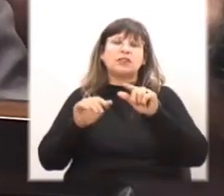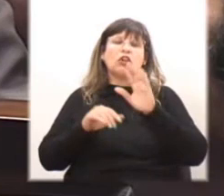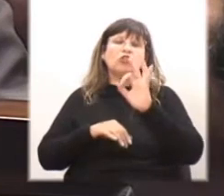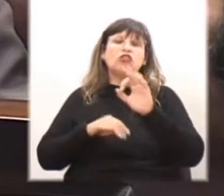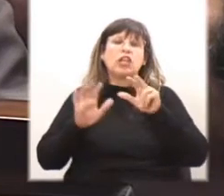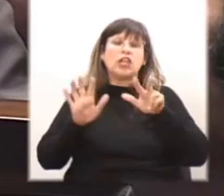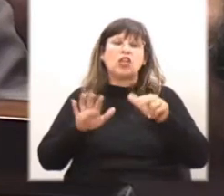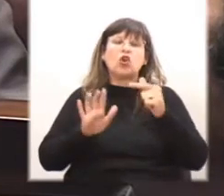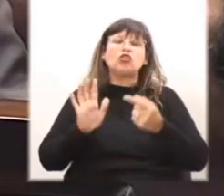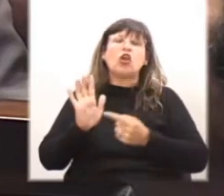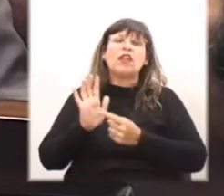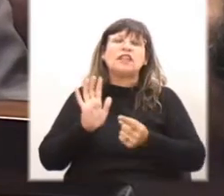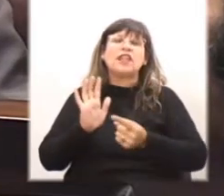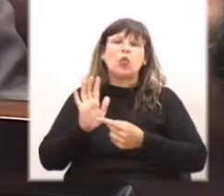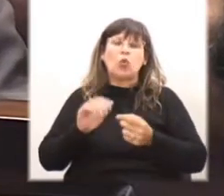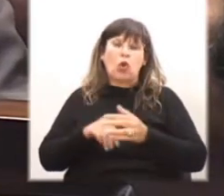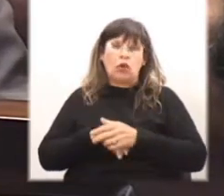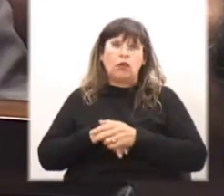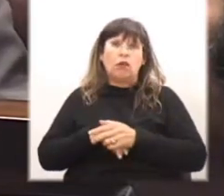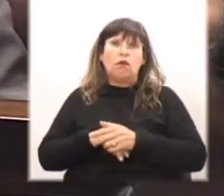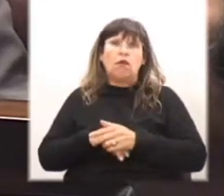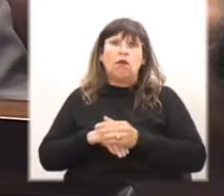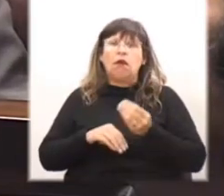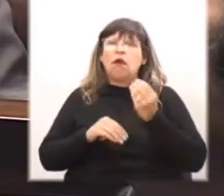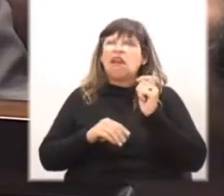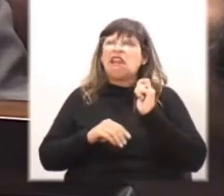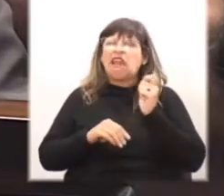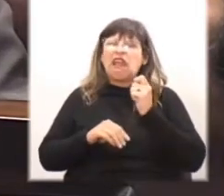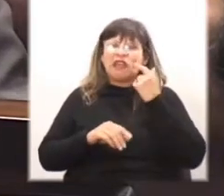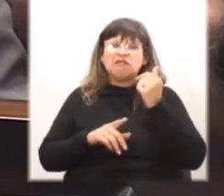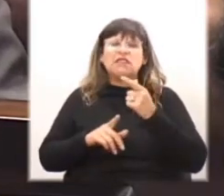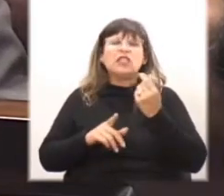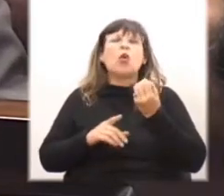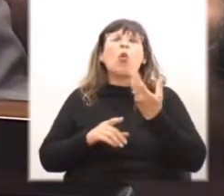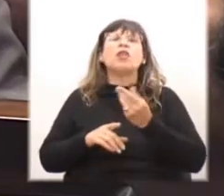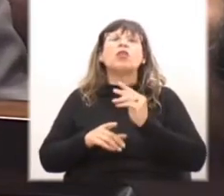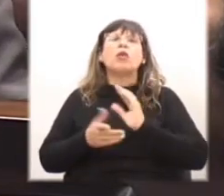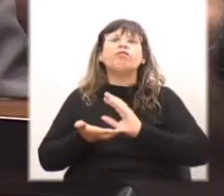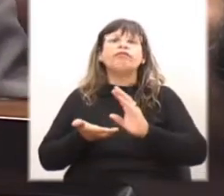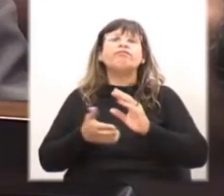5.08 del Estatuto, con qué personas y qué montos,